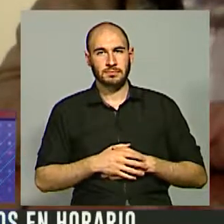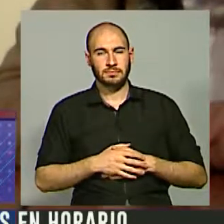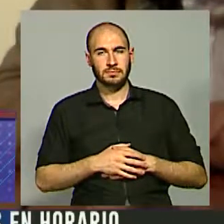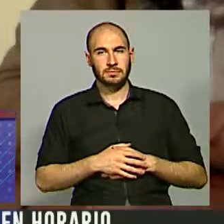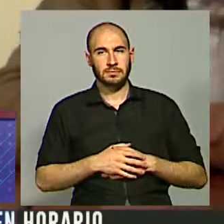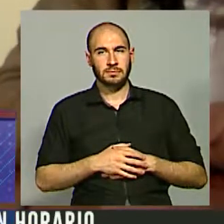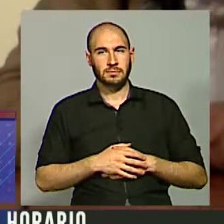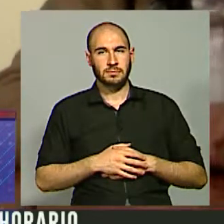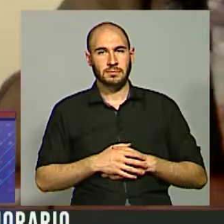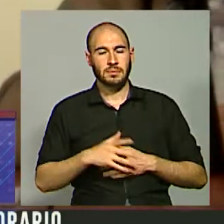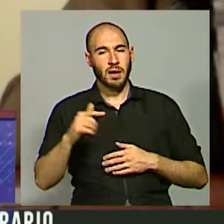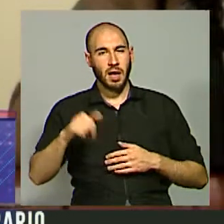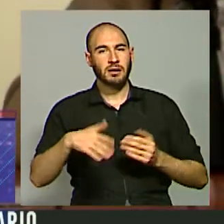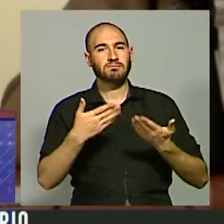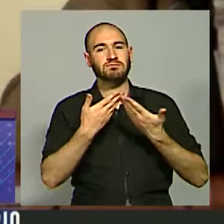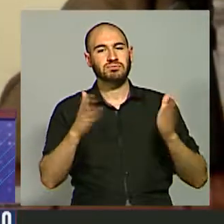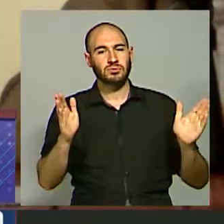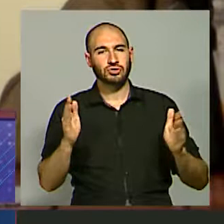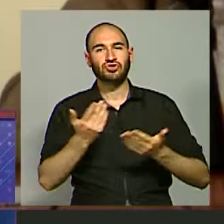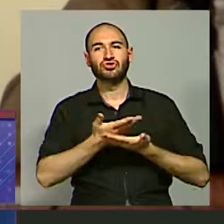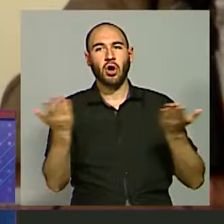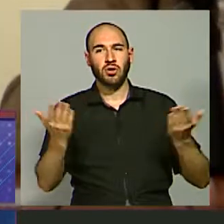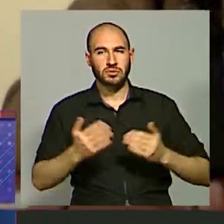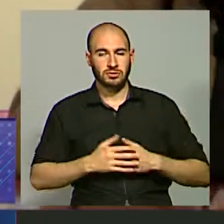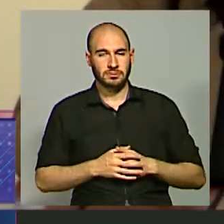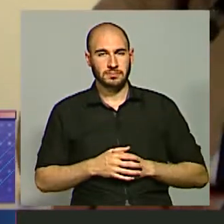Aquí las puertas van a estar abiertas para todos.